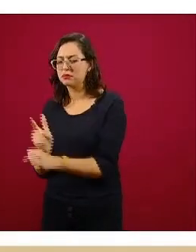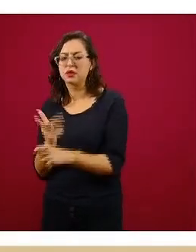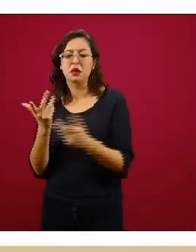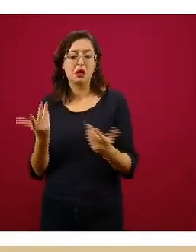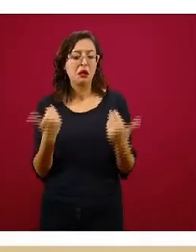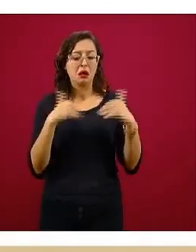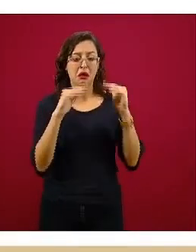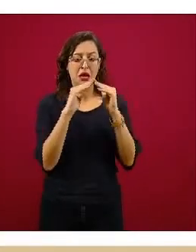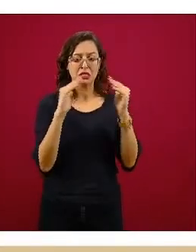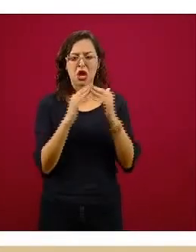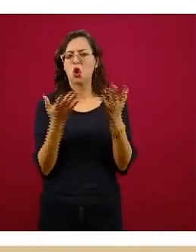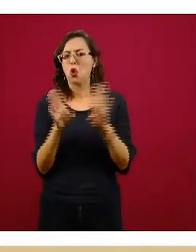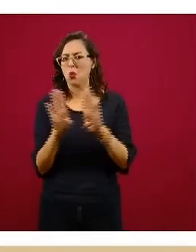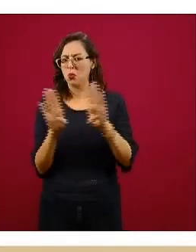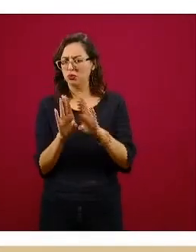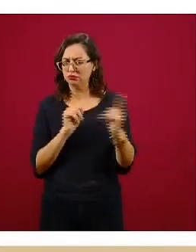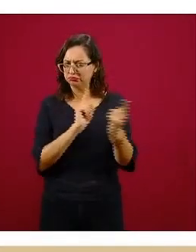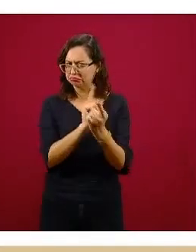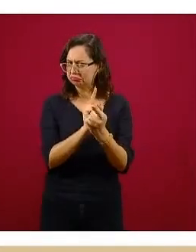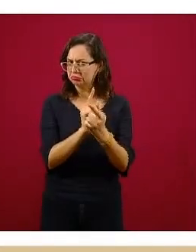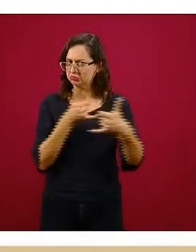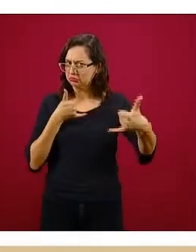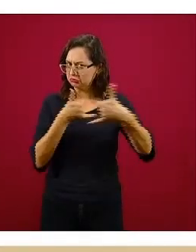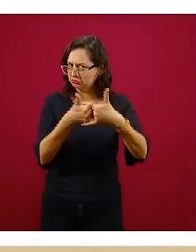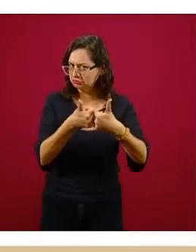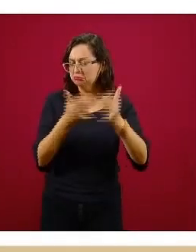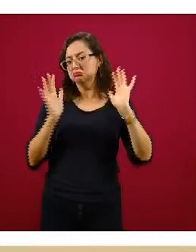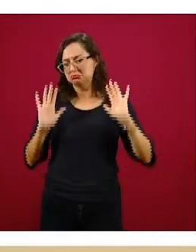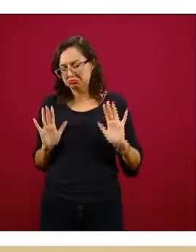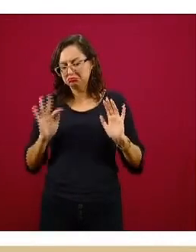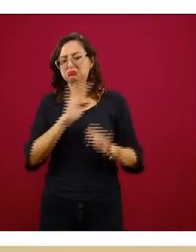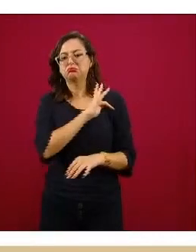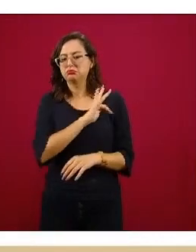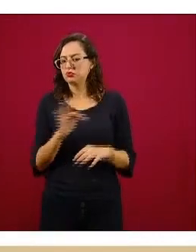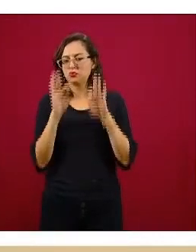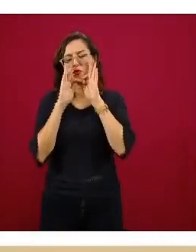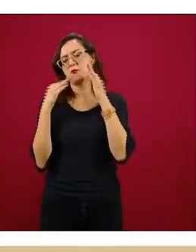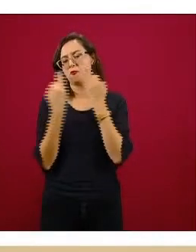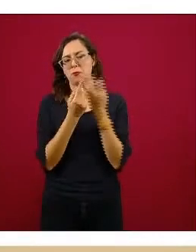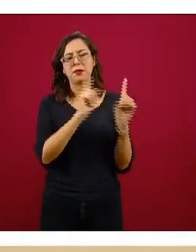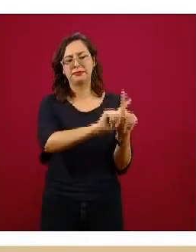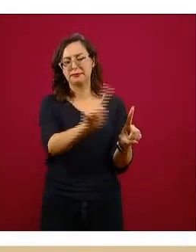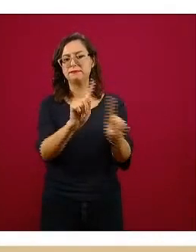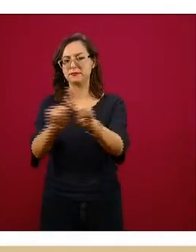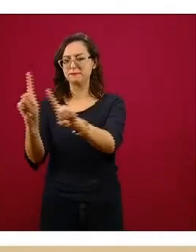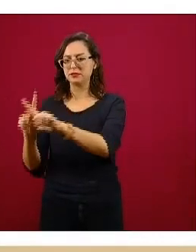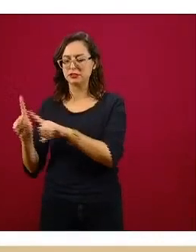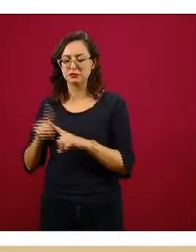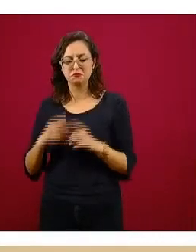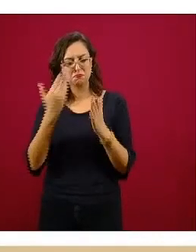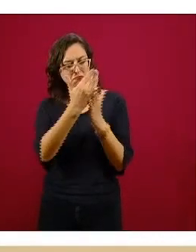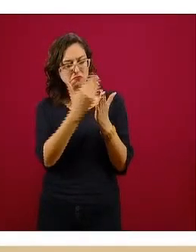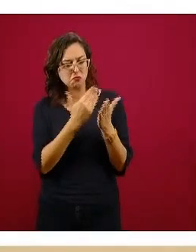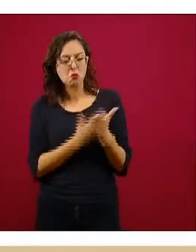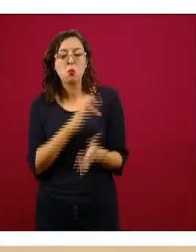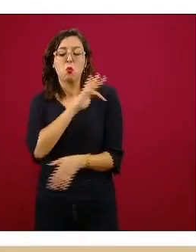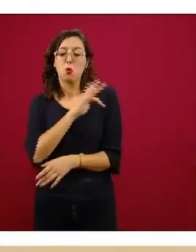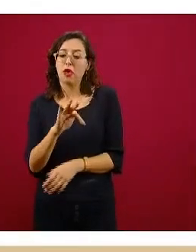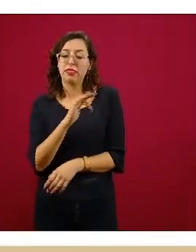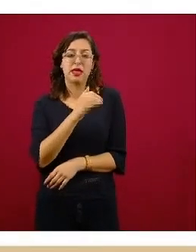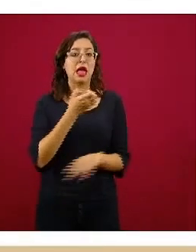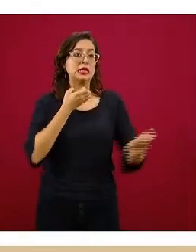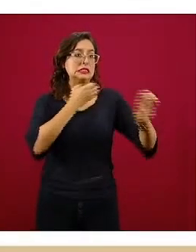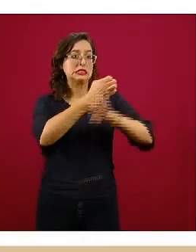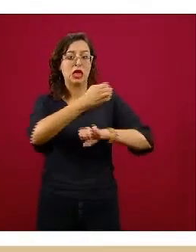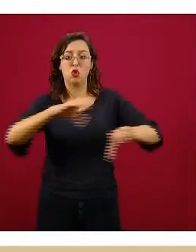barrido casa por casa telefónico, pero puede también ser presencial. Hay muchas formas en las que hemos puesto dentro de los lineamientos y cada estado